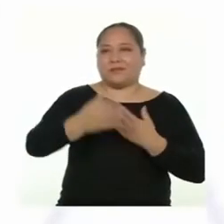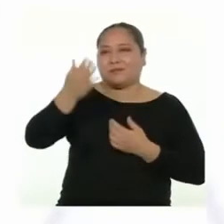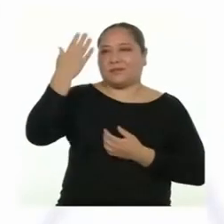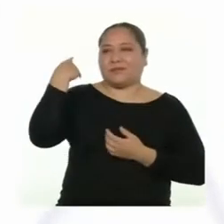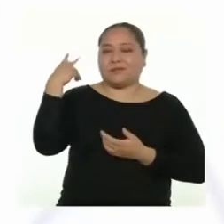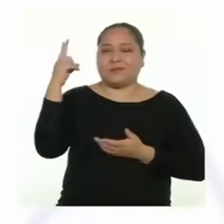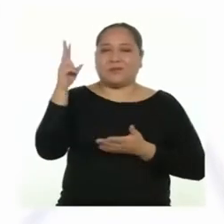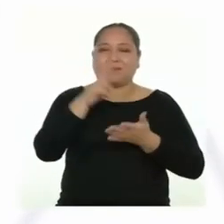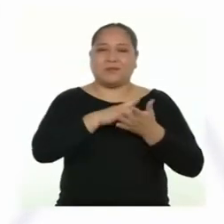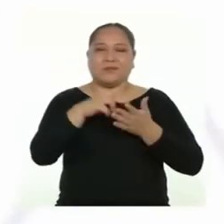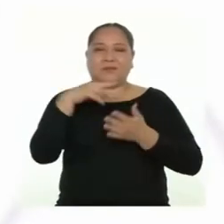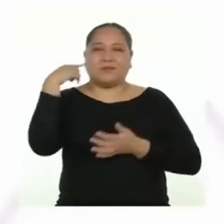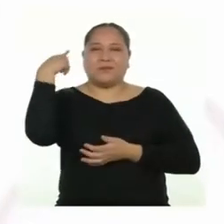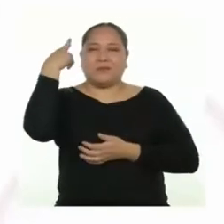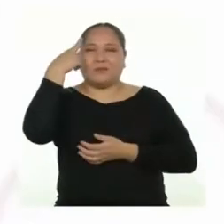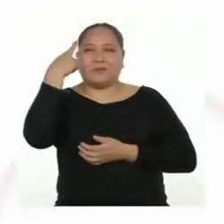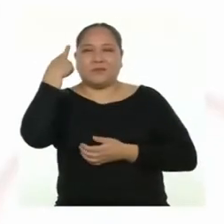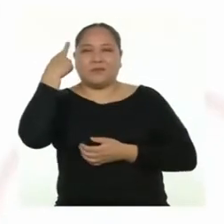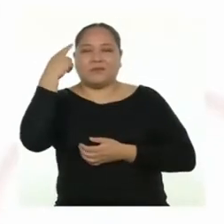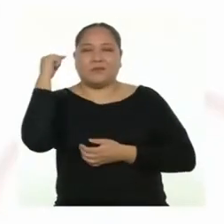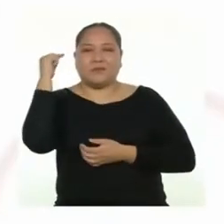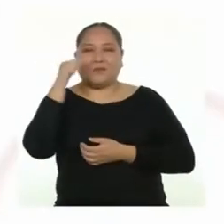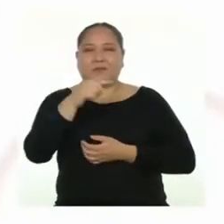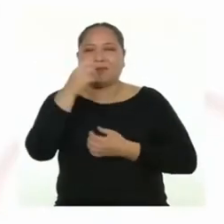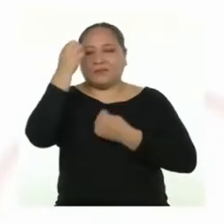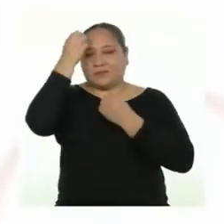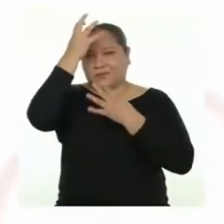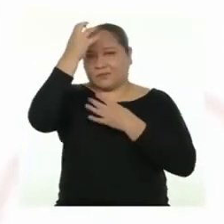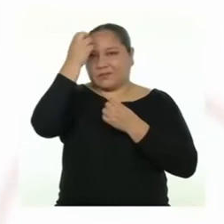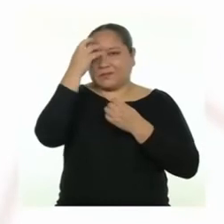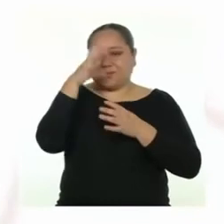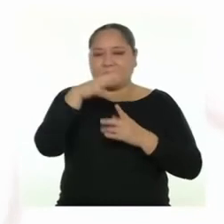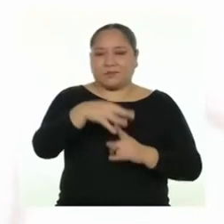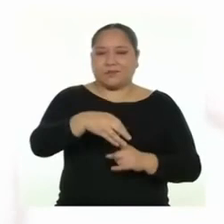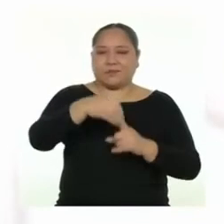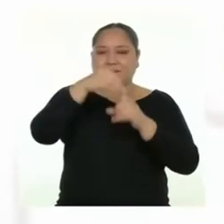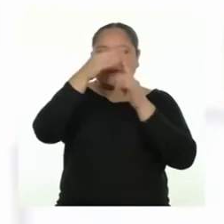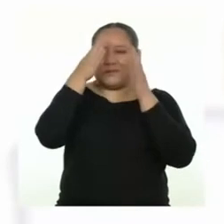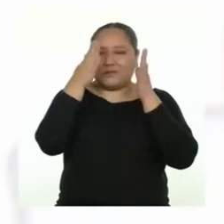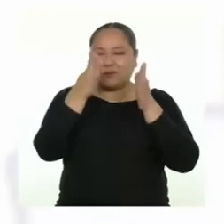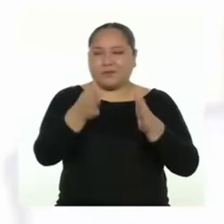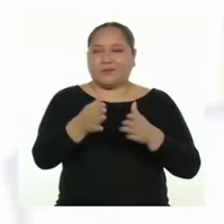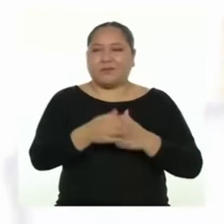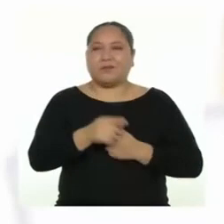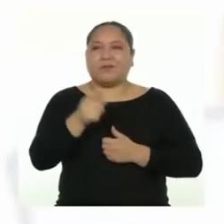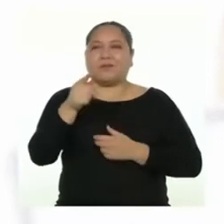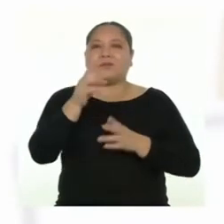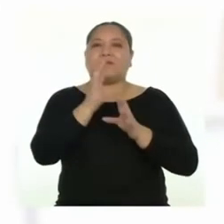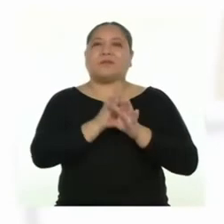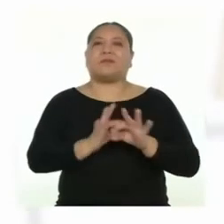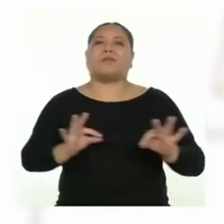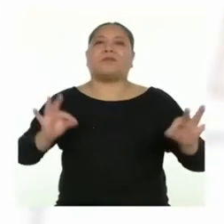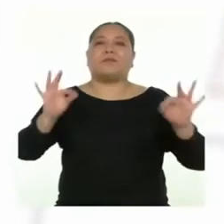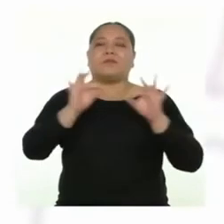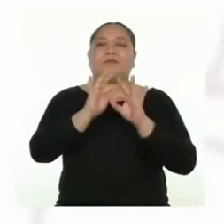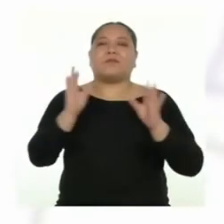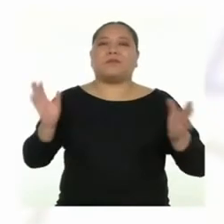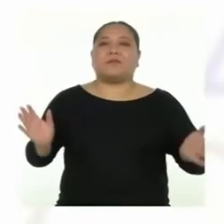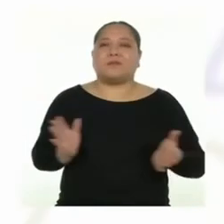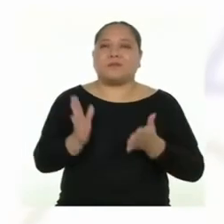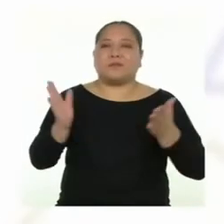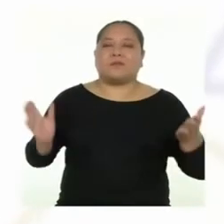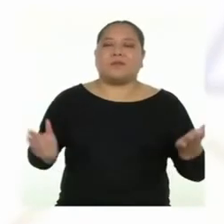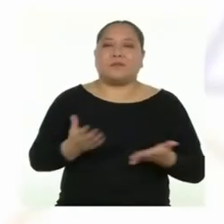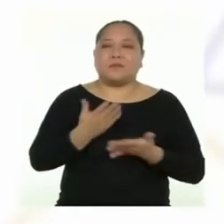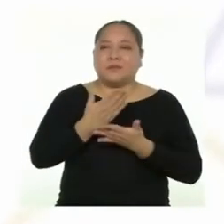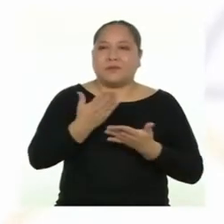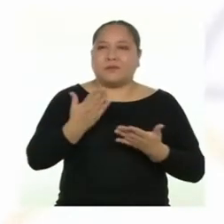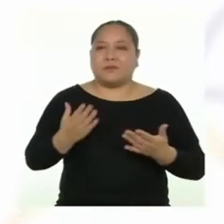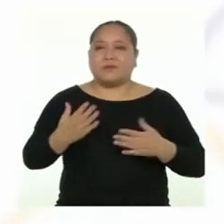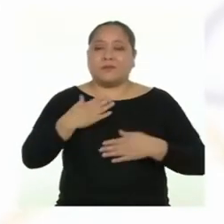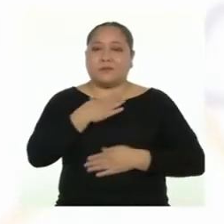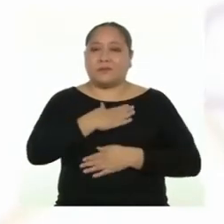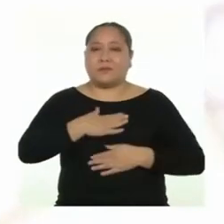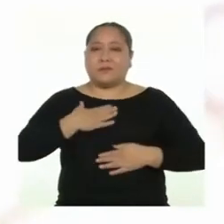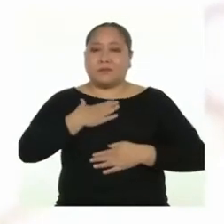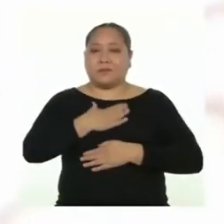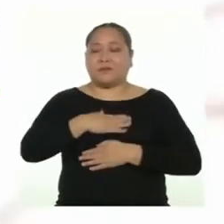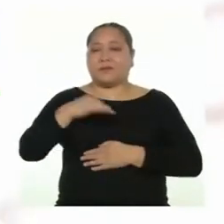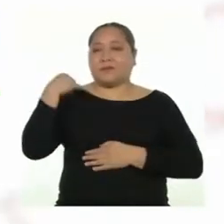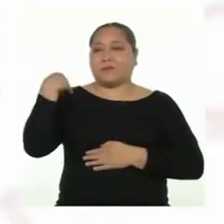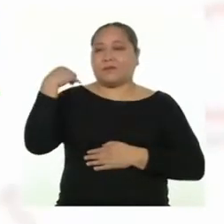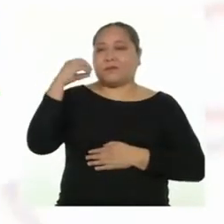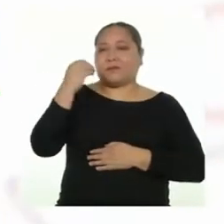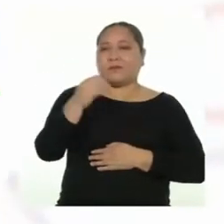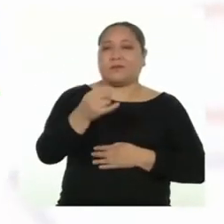anterior, leímos y reflexionamos a partir de información especializada sobre la importancia de promover acciones para el bienestar de las